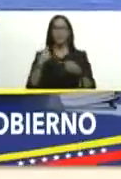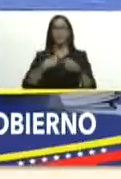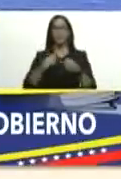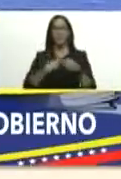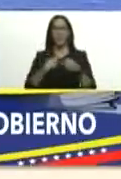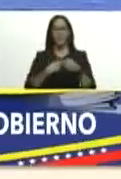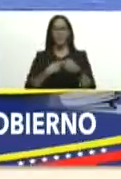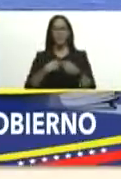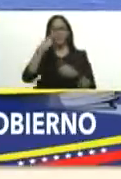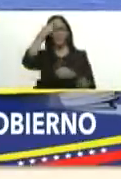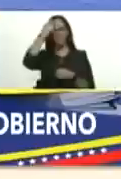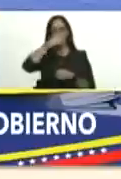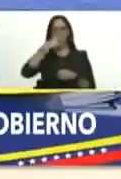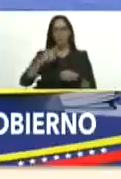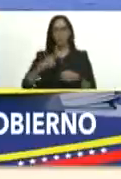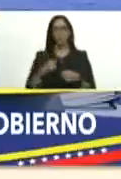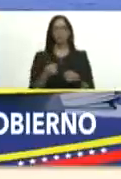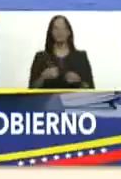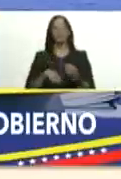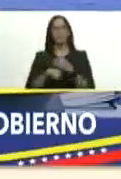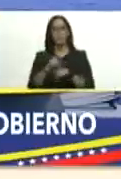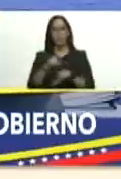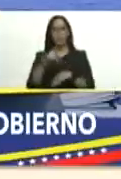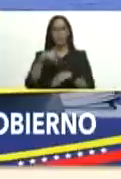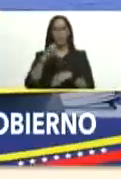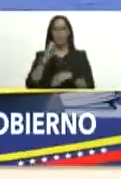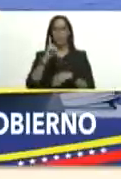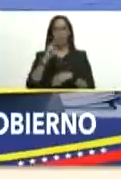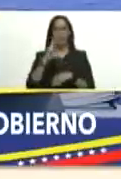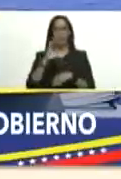del pueblo. Vamos entonces con Pedro Caldera,